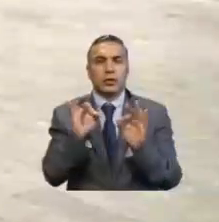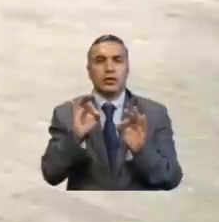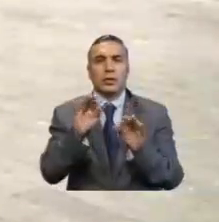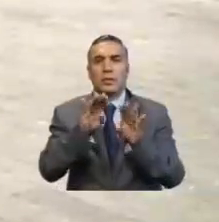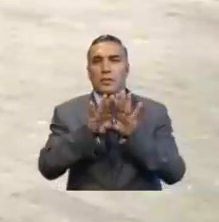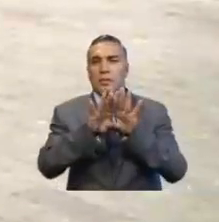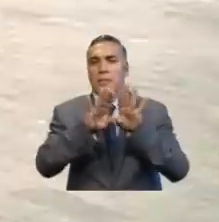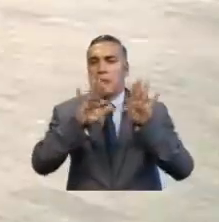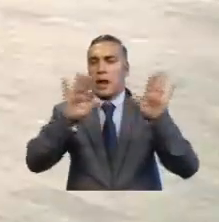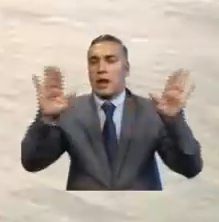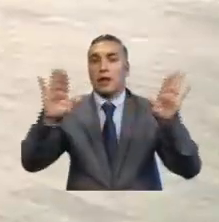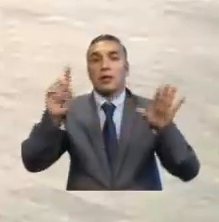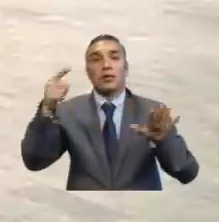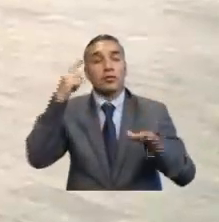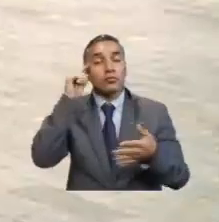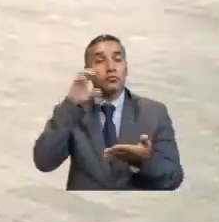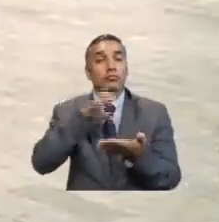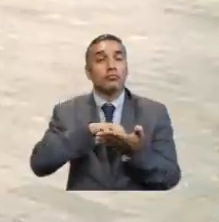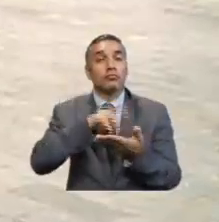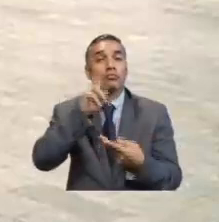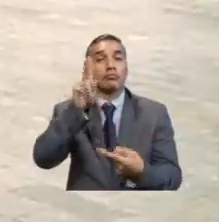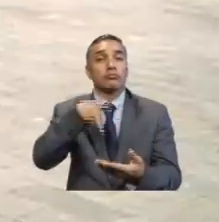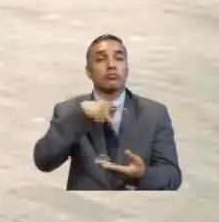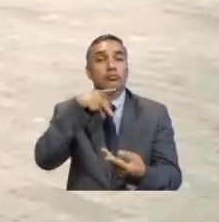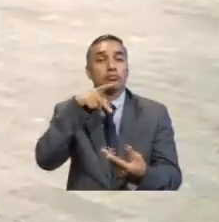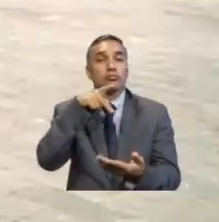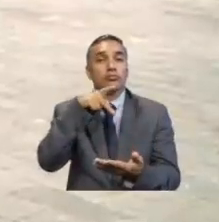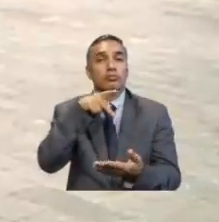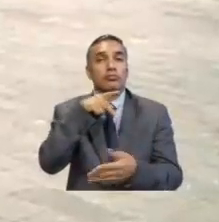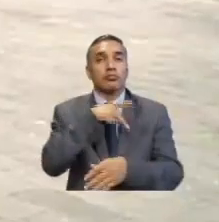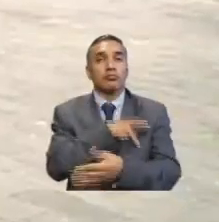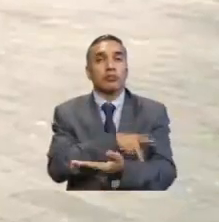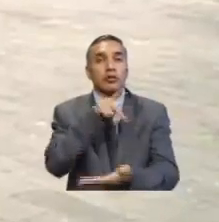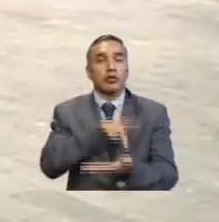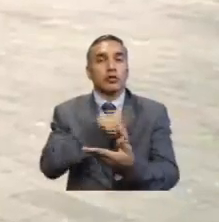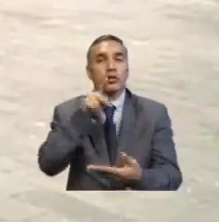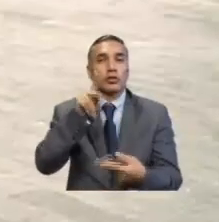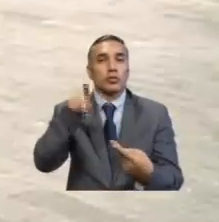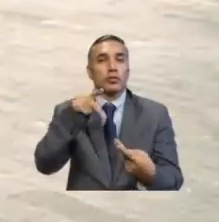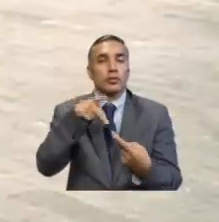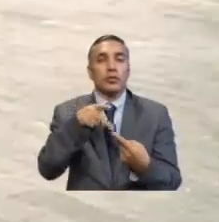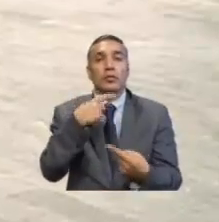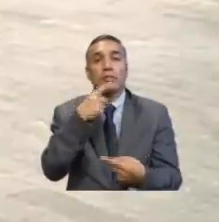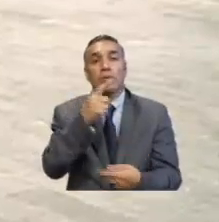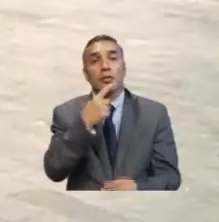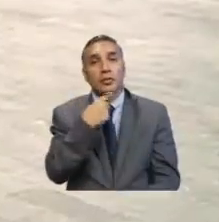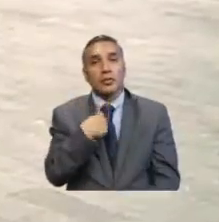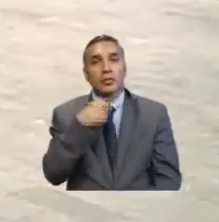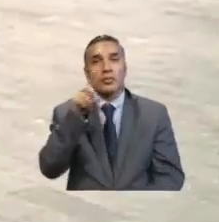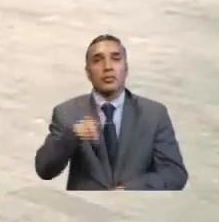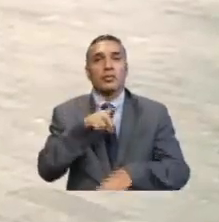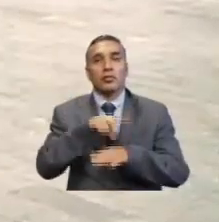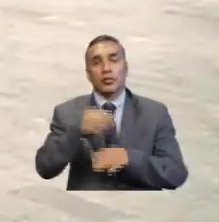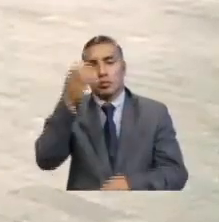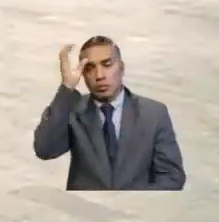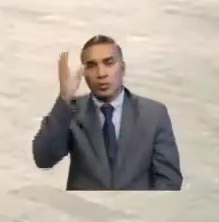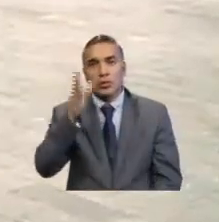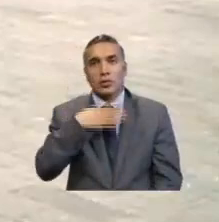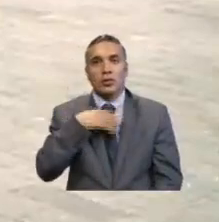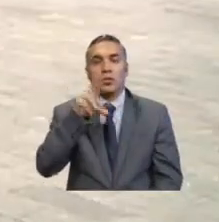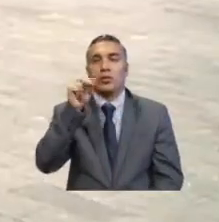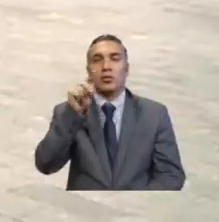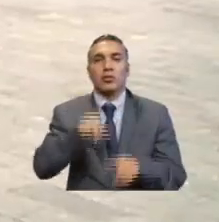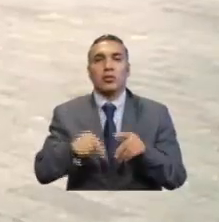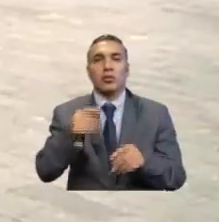Nos contactamos con el gobierno provincial de Pichincha para obtener la ampliación del tema, pero se nos comunicó que el director de cultura se encuentra